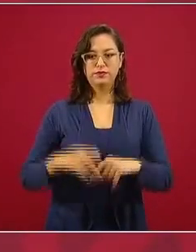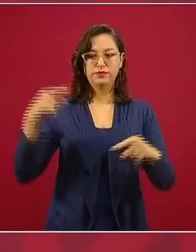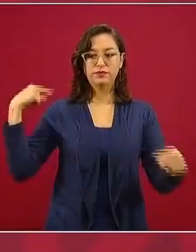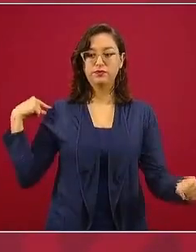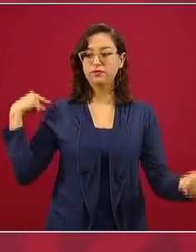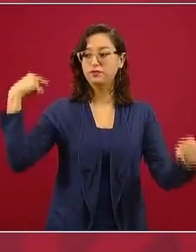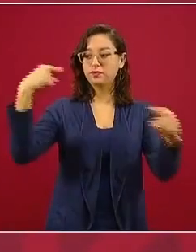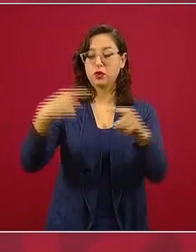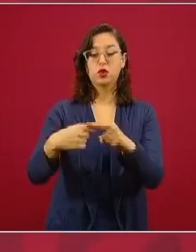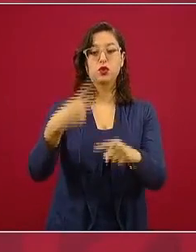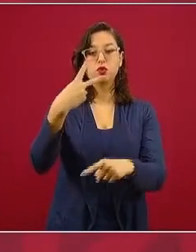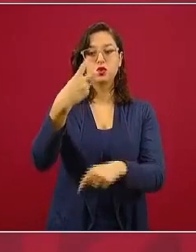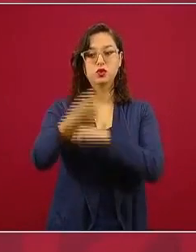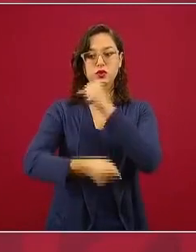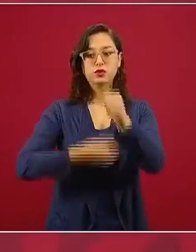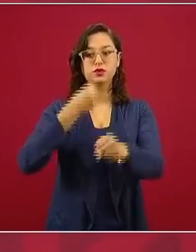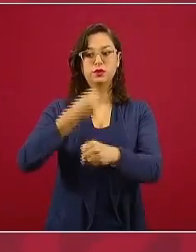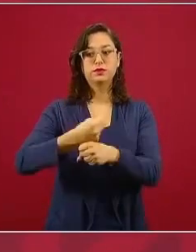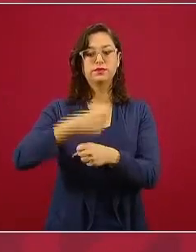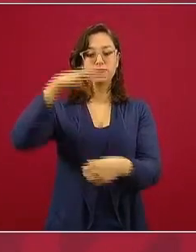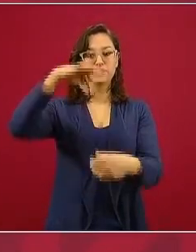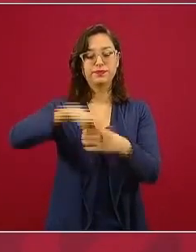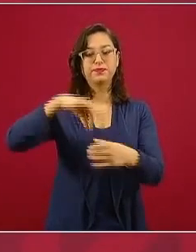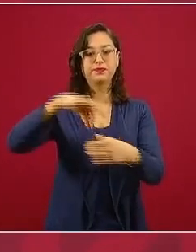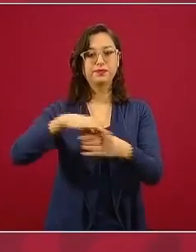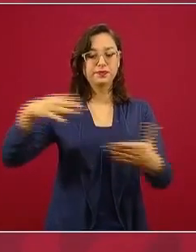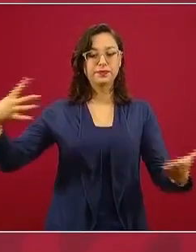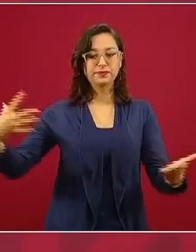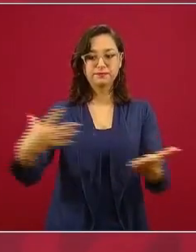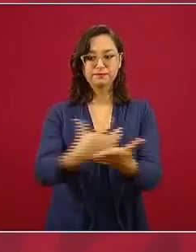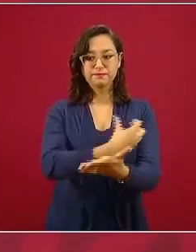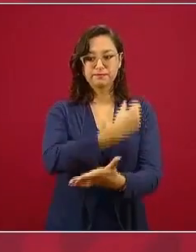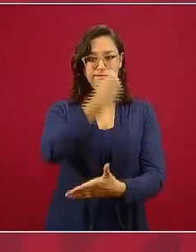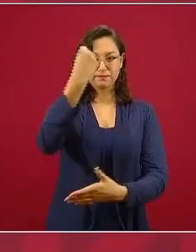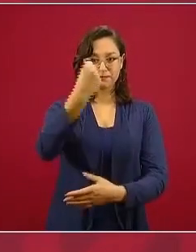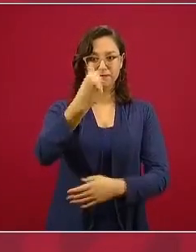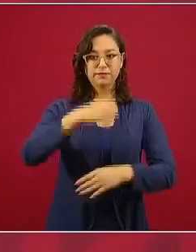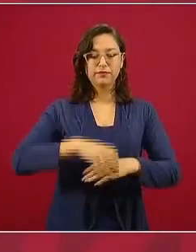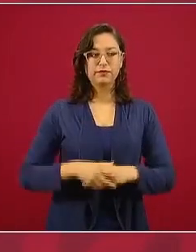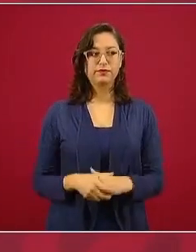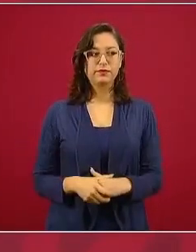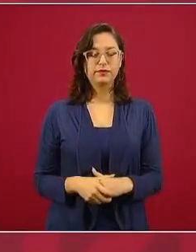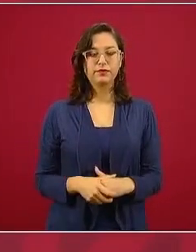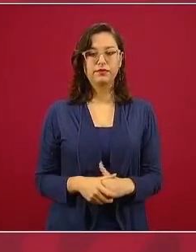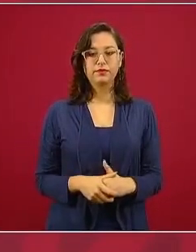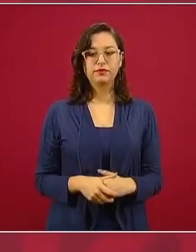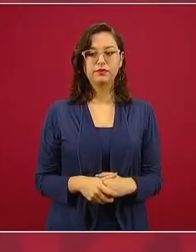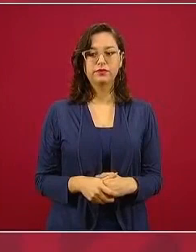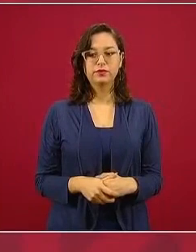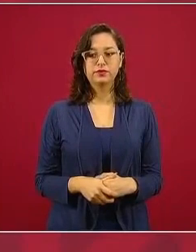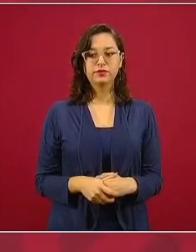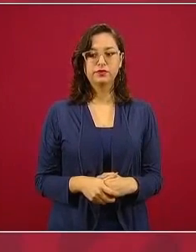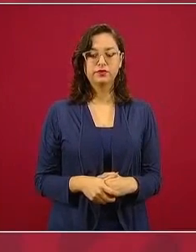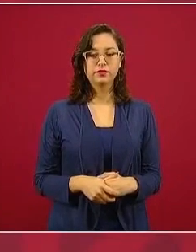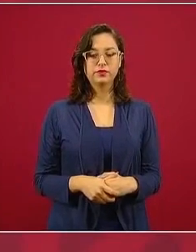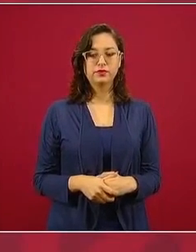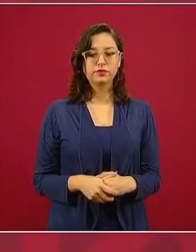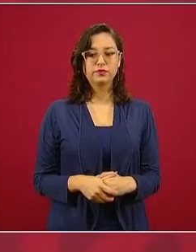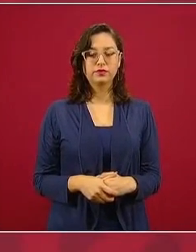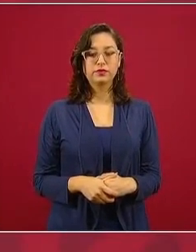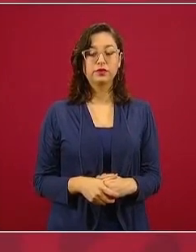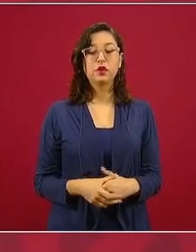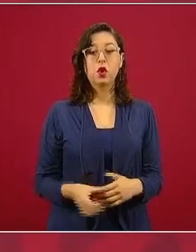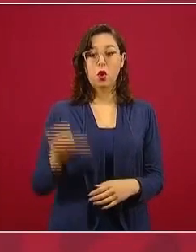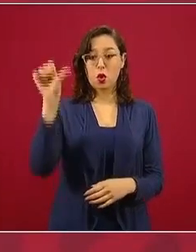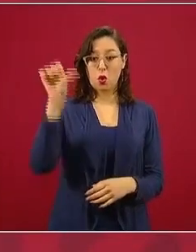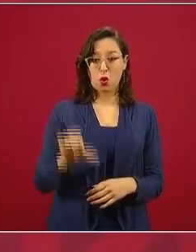de esa elección histórica. Hoy voy a informar a las 5